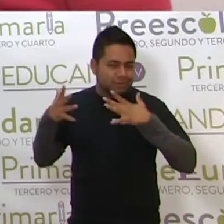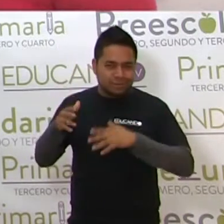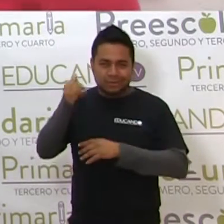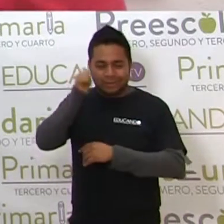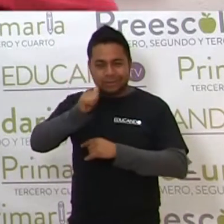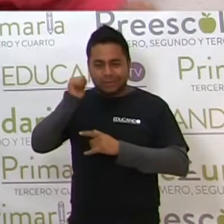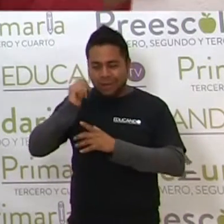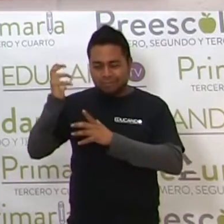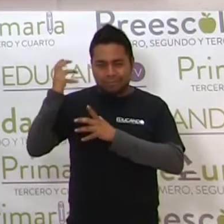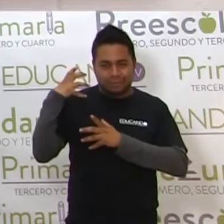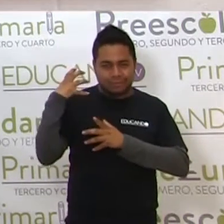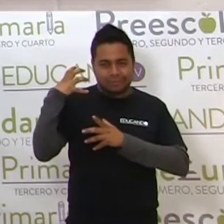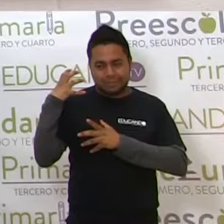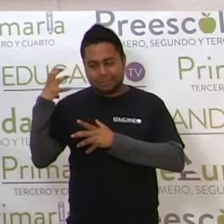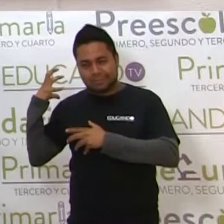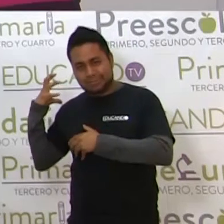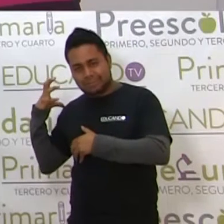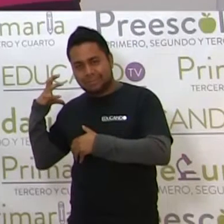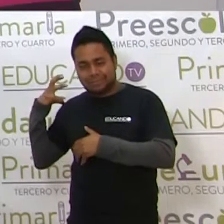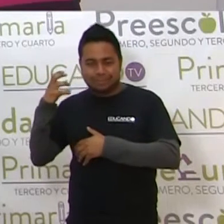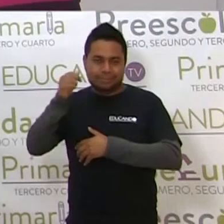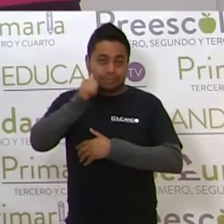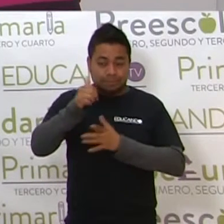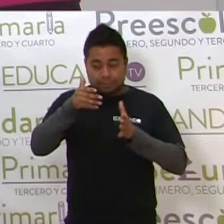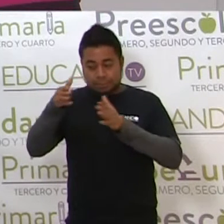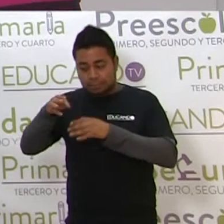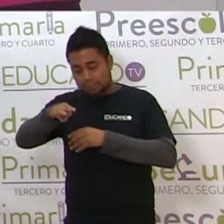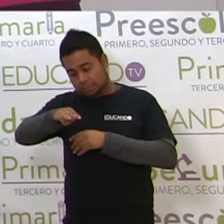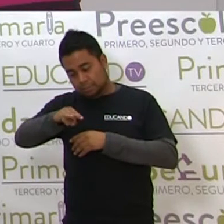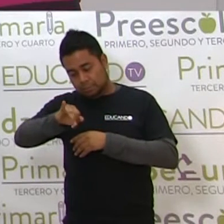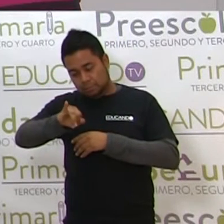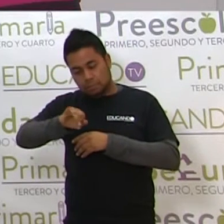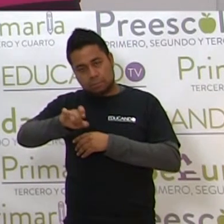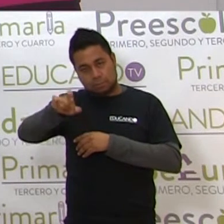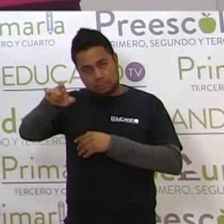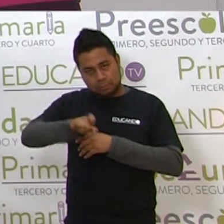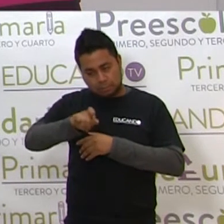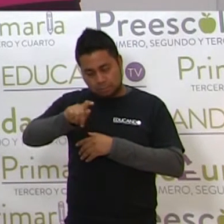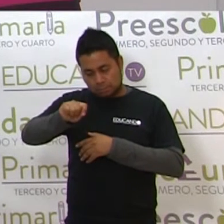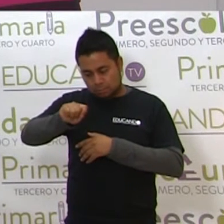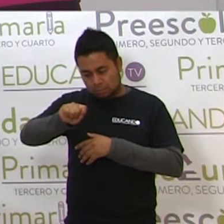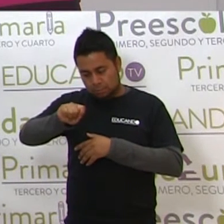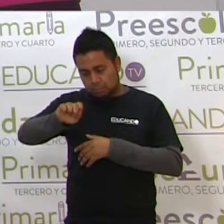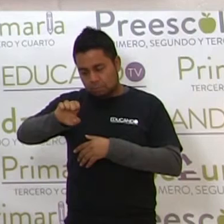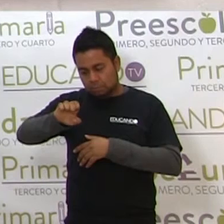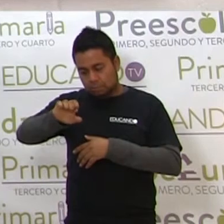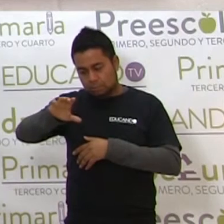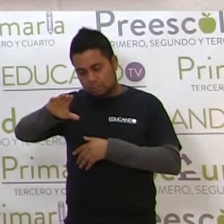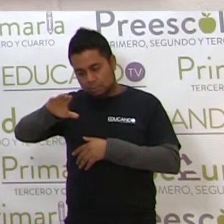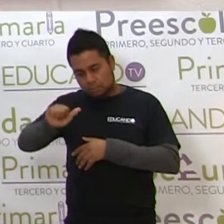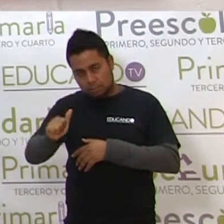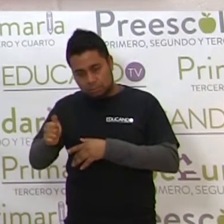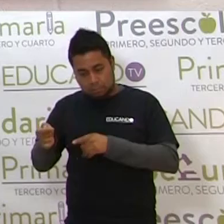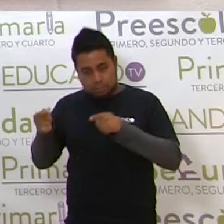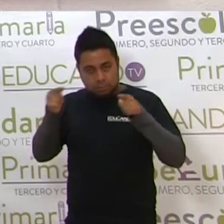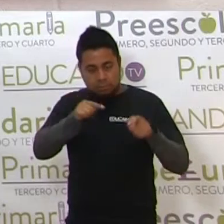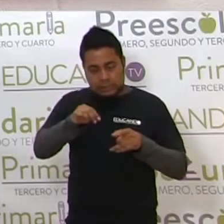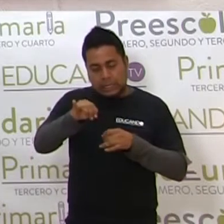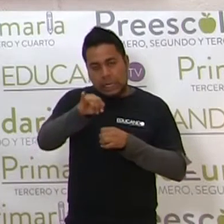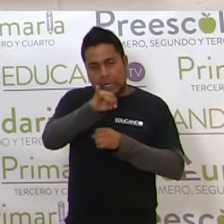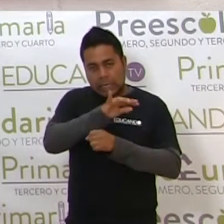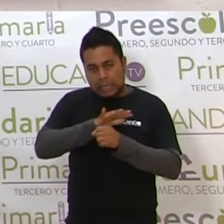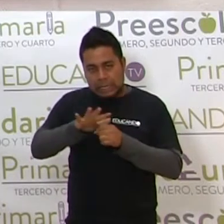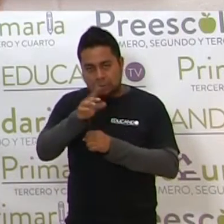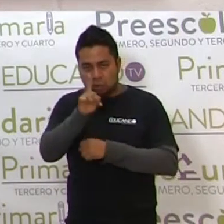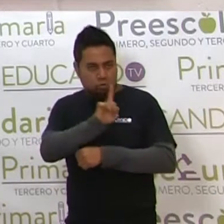piña ahora tenemos de la Mixteca y del ismo de Tehuantepec este es uno de los